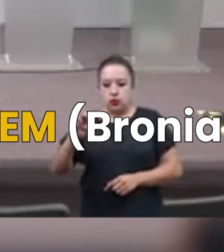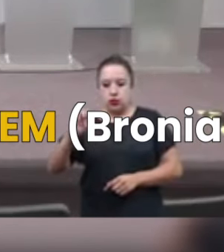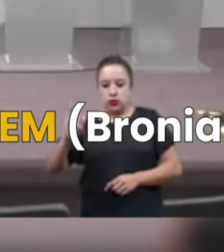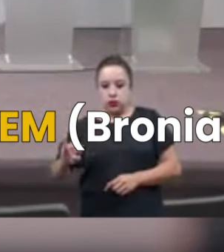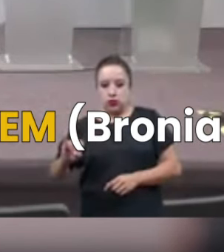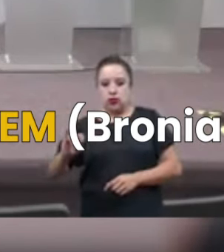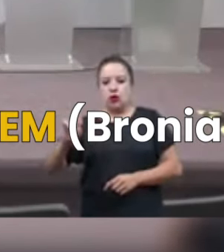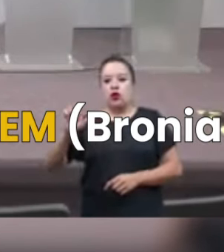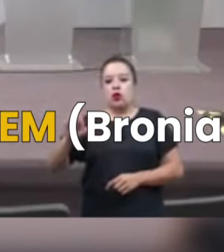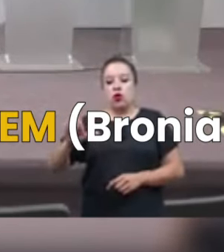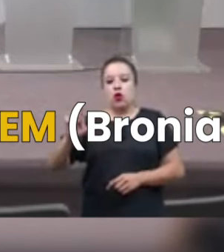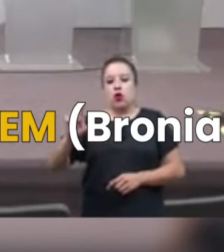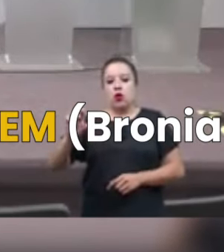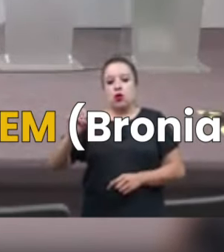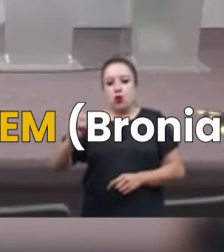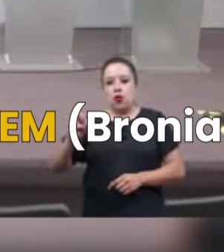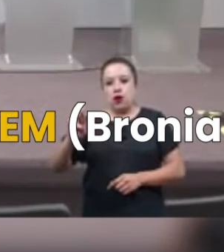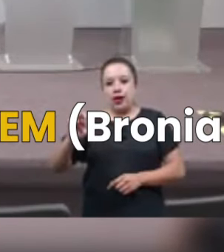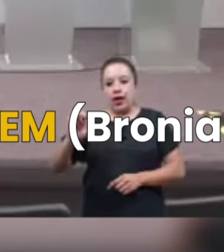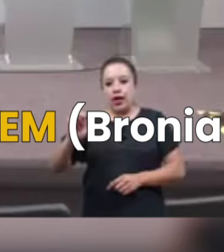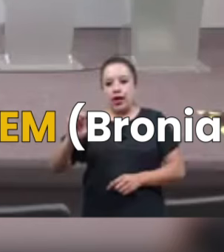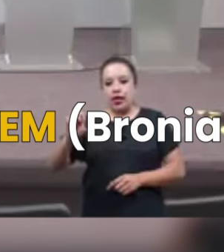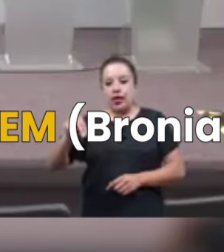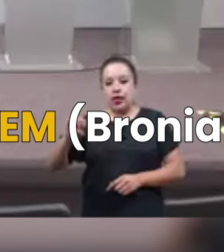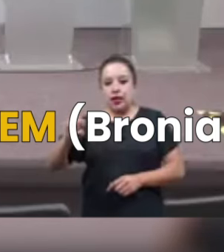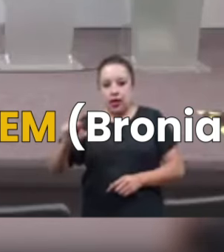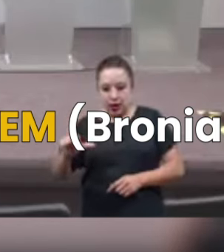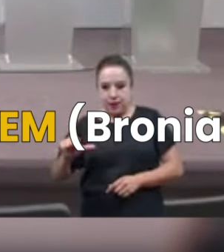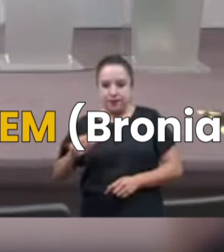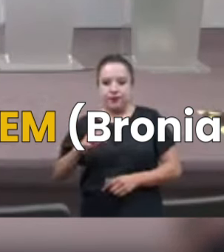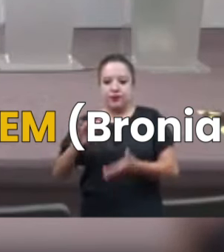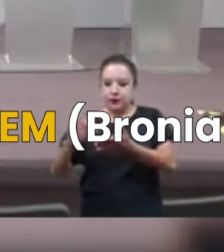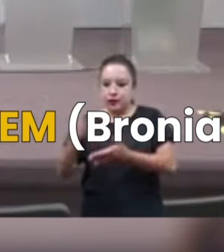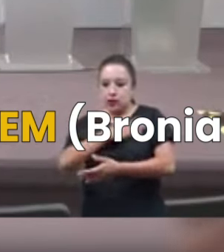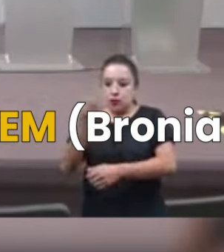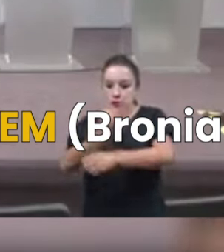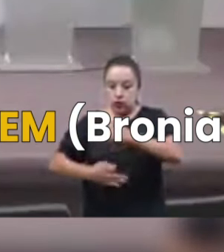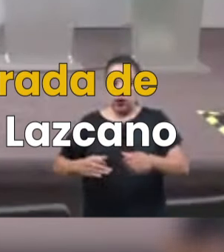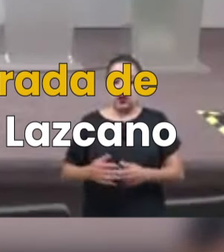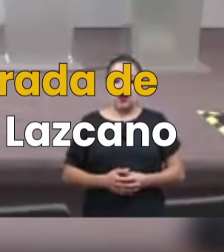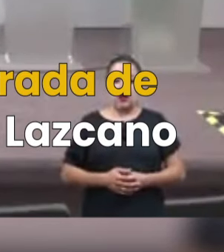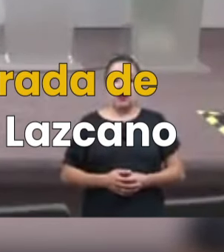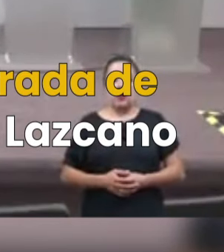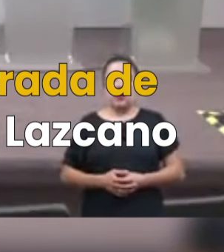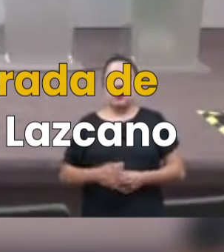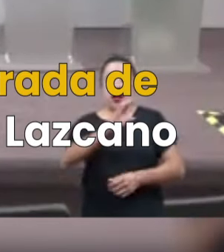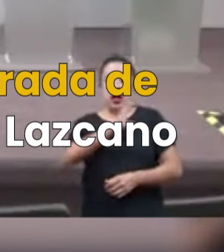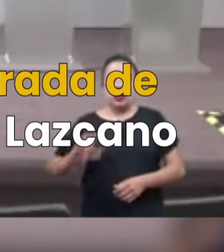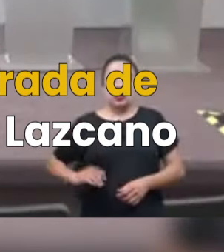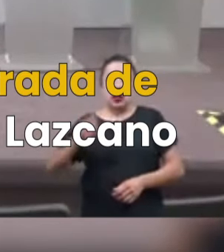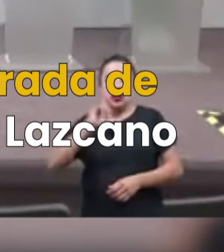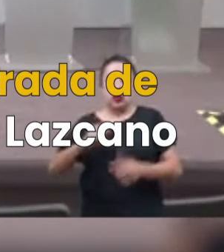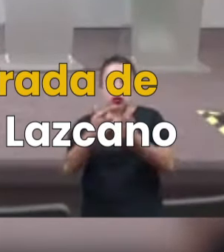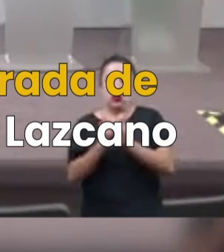PRI, Lorenia Lisbeth Lira Amador y del Partido Verde Ecologista, Bronia Esperanza Vargas Ibarra. Esto hasta la interrupción